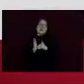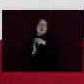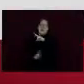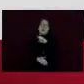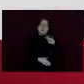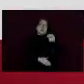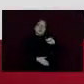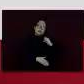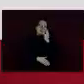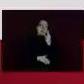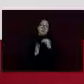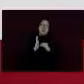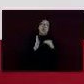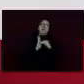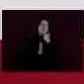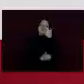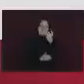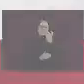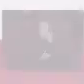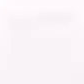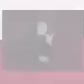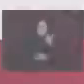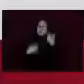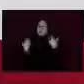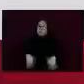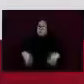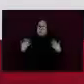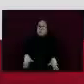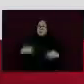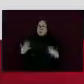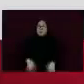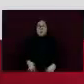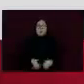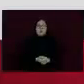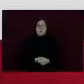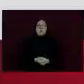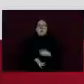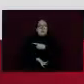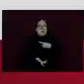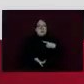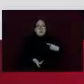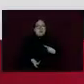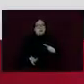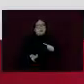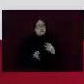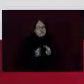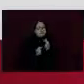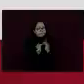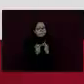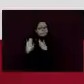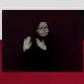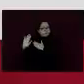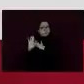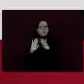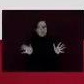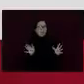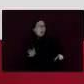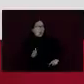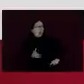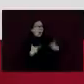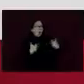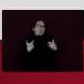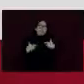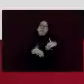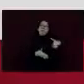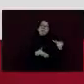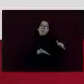millones de pesos. Fue necesario cumplir con la promesa de no más gobierno rico con un